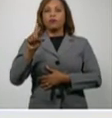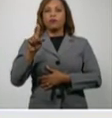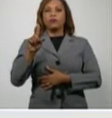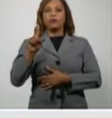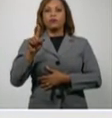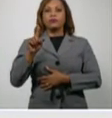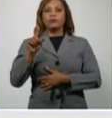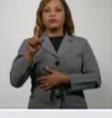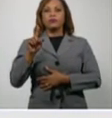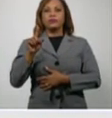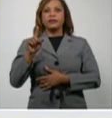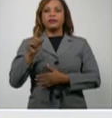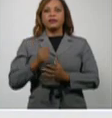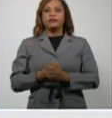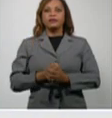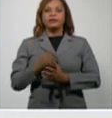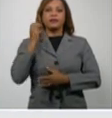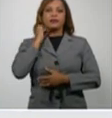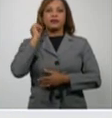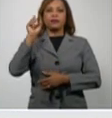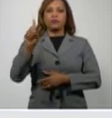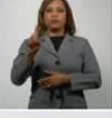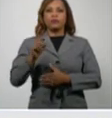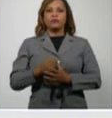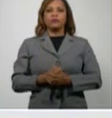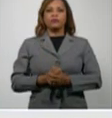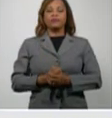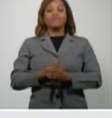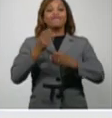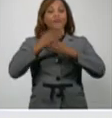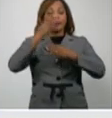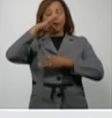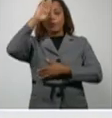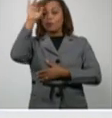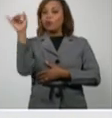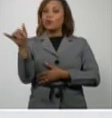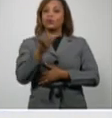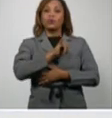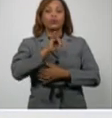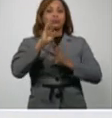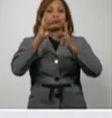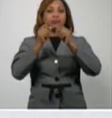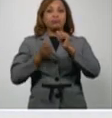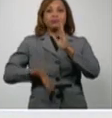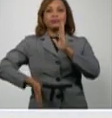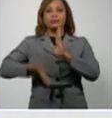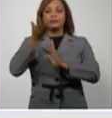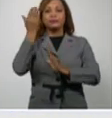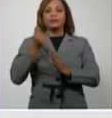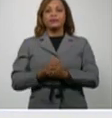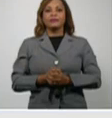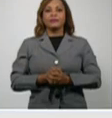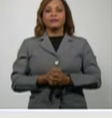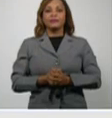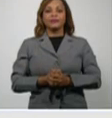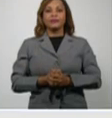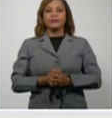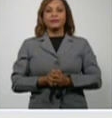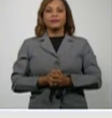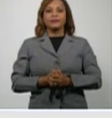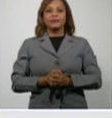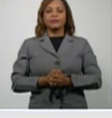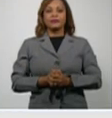uno. Santiago de Cuba todavía con una cifra elevada de casos diagnosticados, sobre